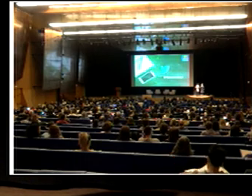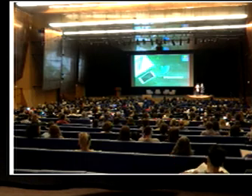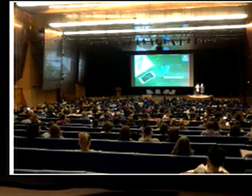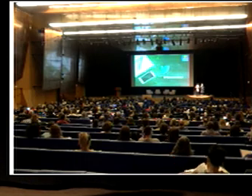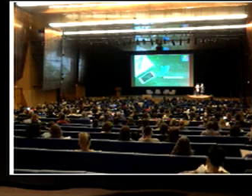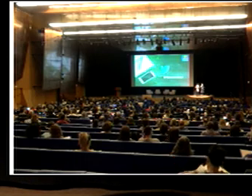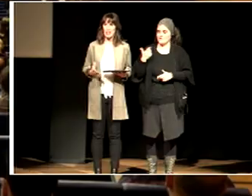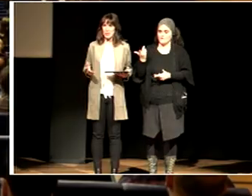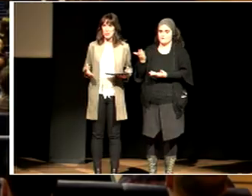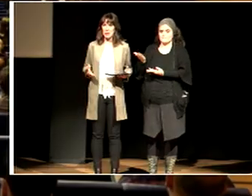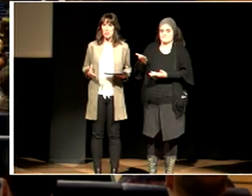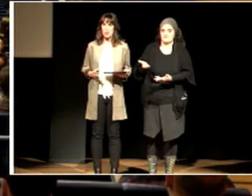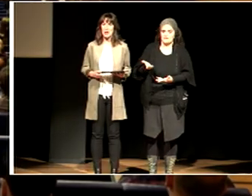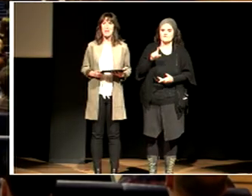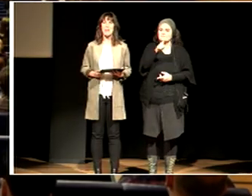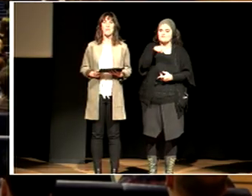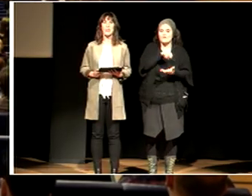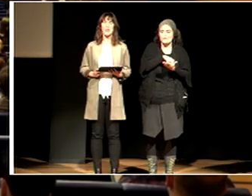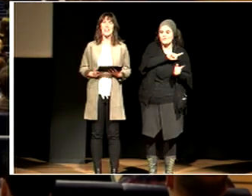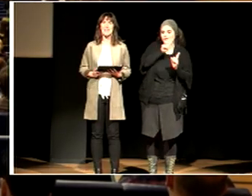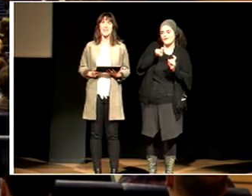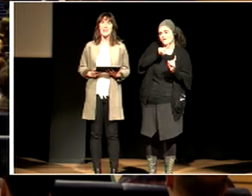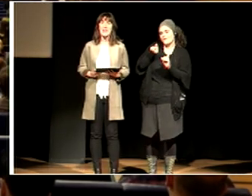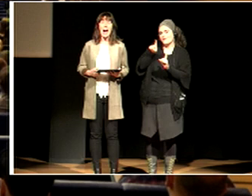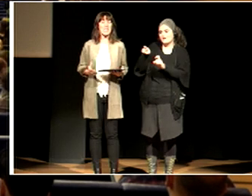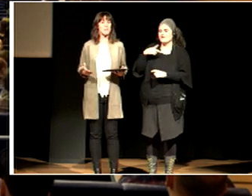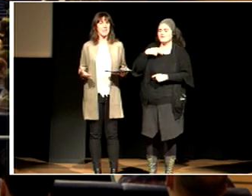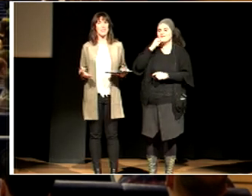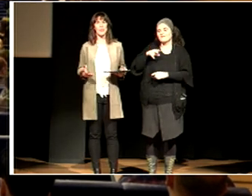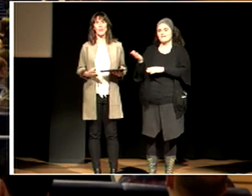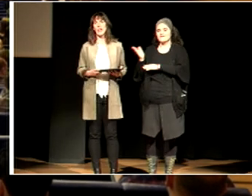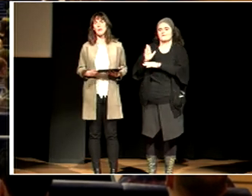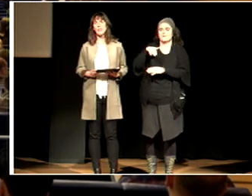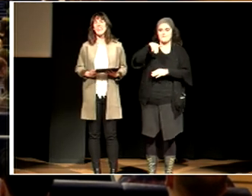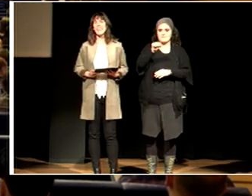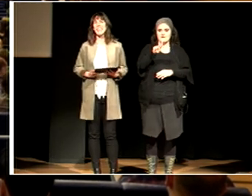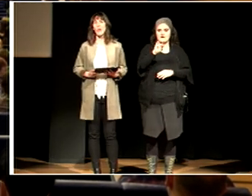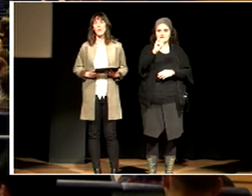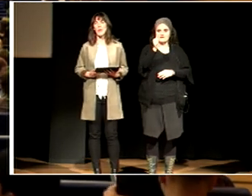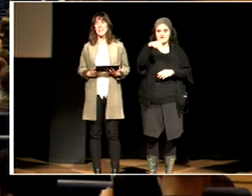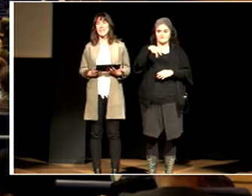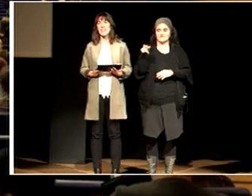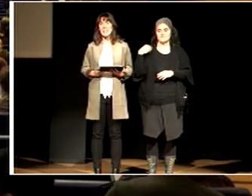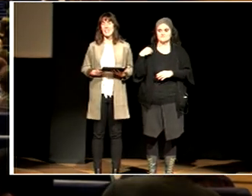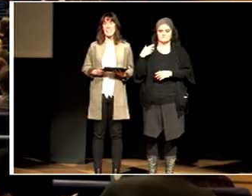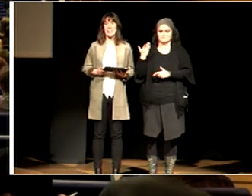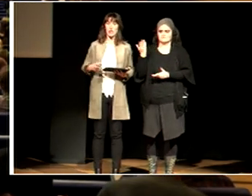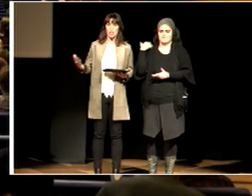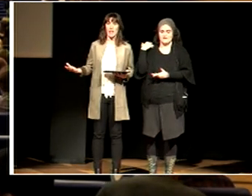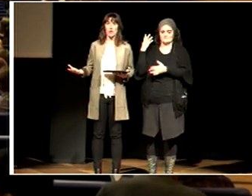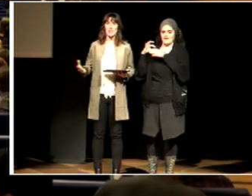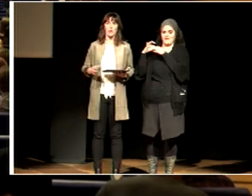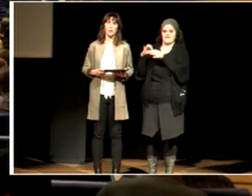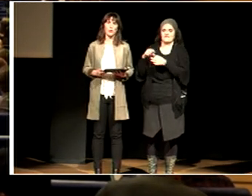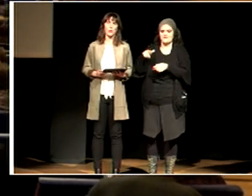y gálder a que quite kodak hizo en modo and marian moreno y anexada aspaldiko la gong eta ocular y a taqueros